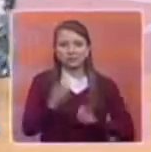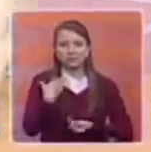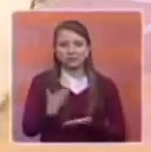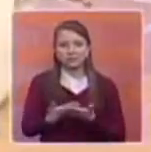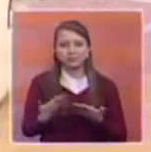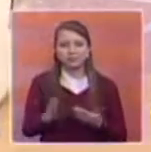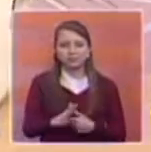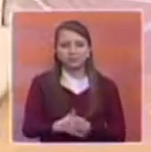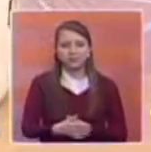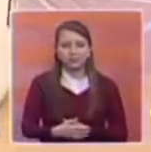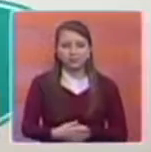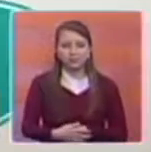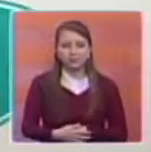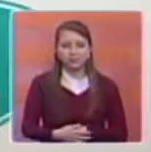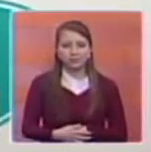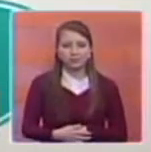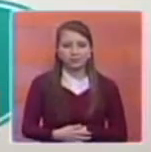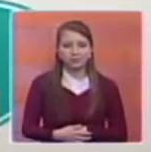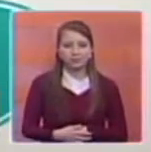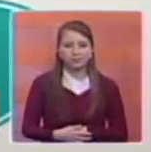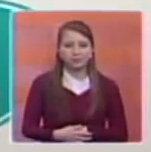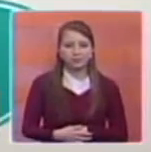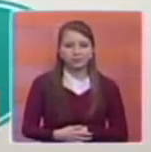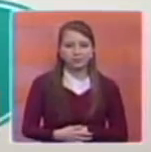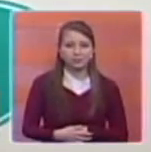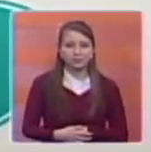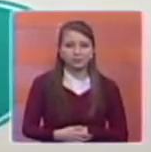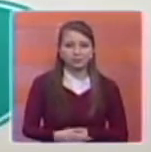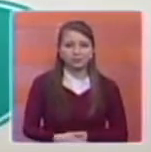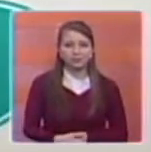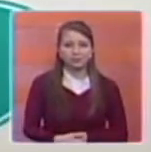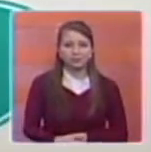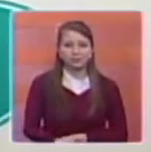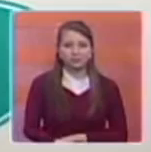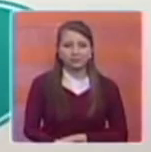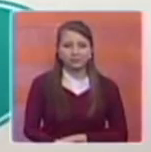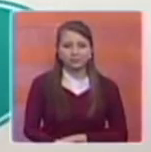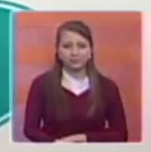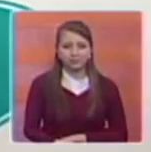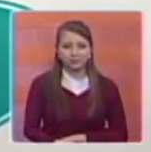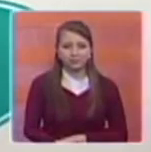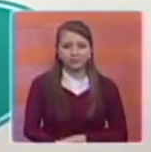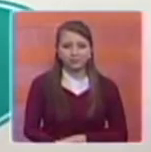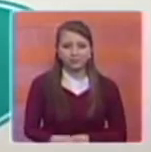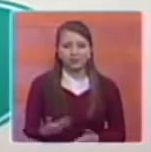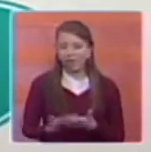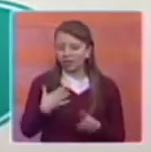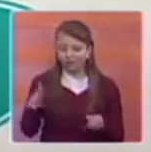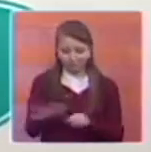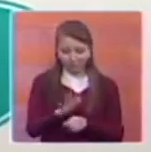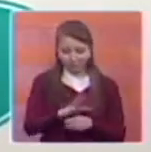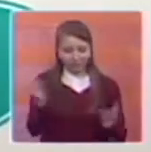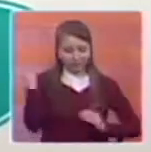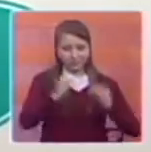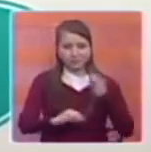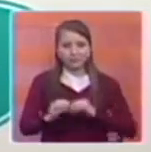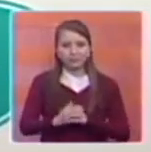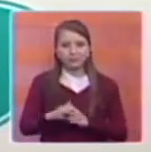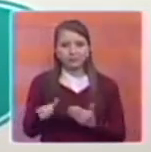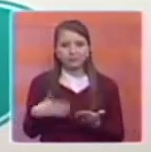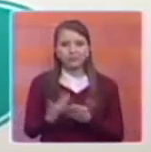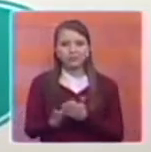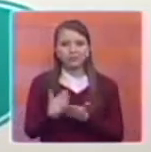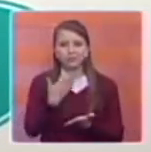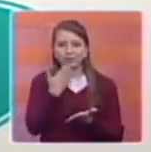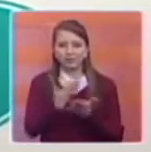quiero mostrarles a ustedes. Miren, mi cartera es terrible, está llena de cosas. Aquí está. Lo traje para